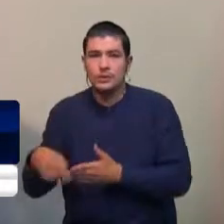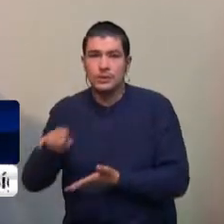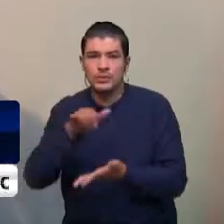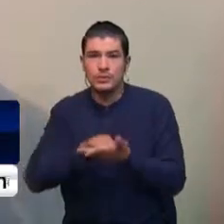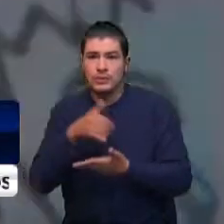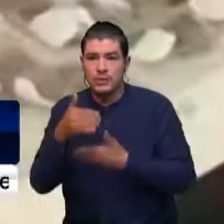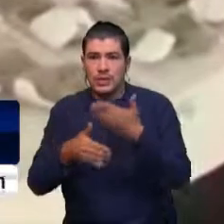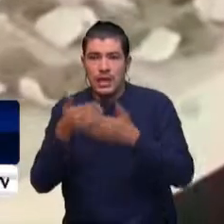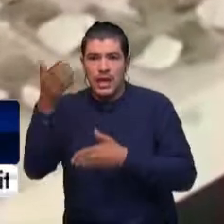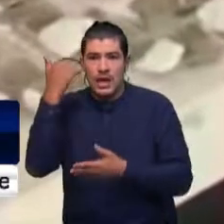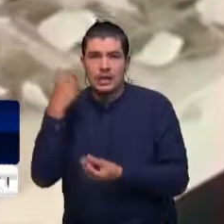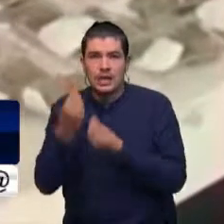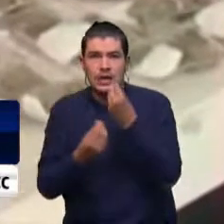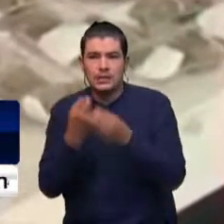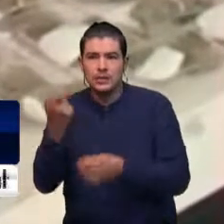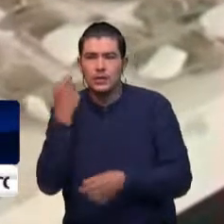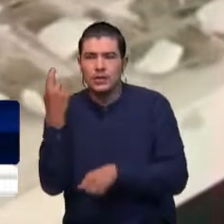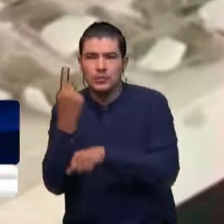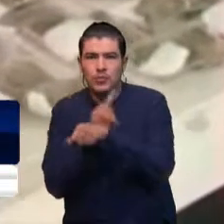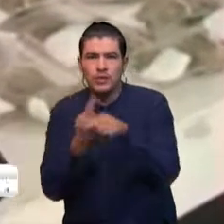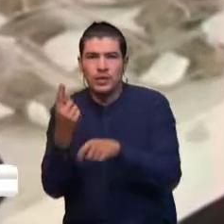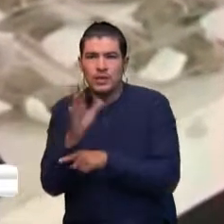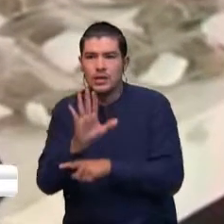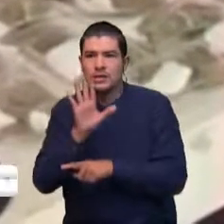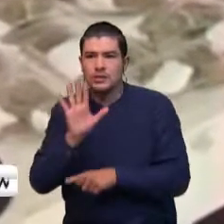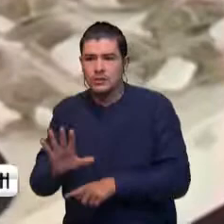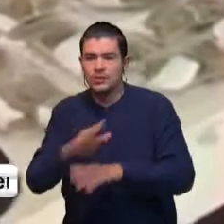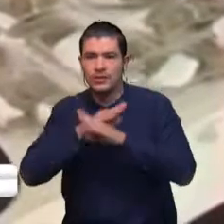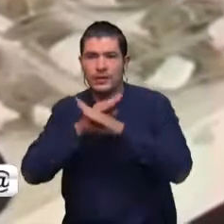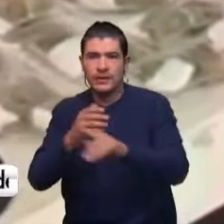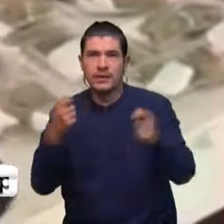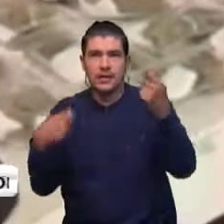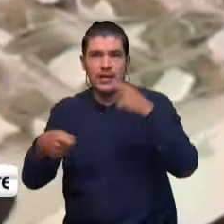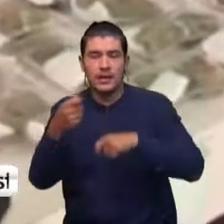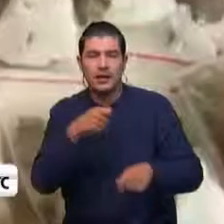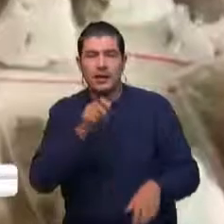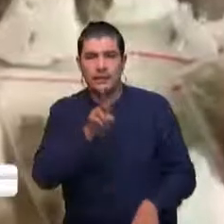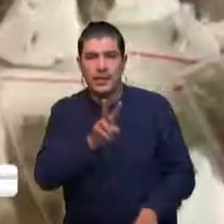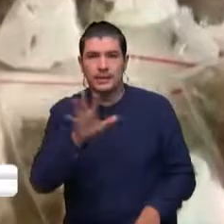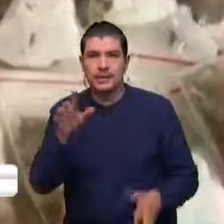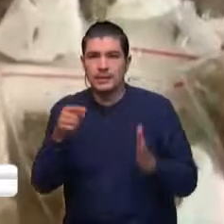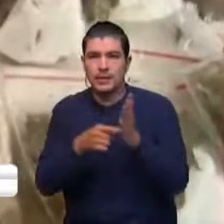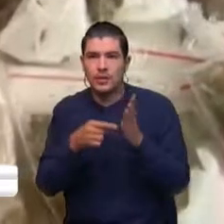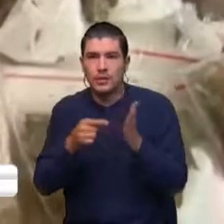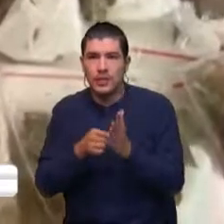hechos en los últimos días se evitó la comercialización de 25.000 dosis advirtió la policía